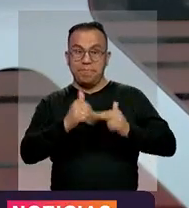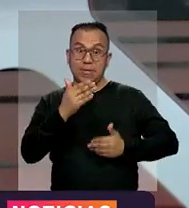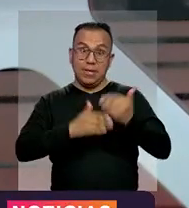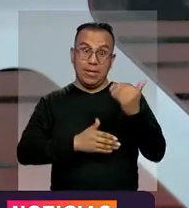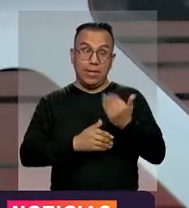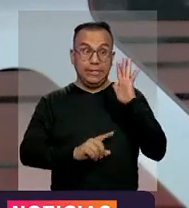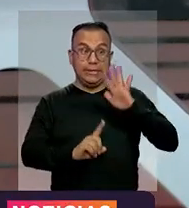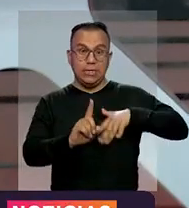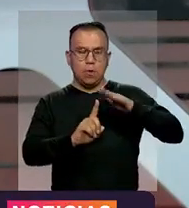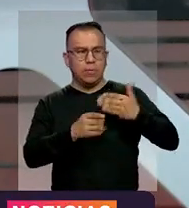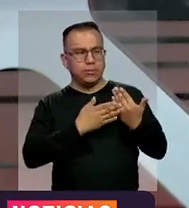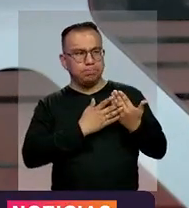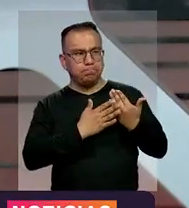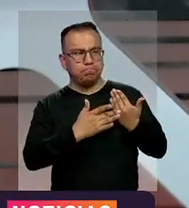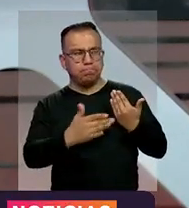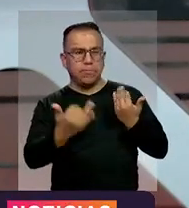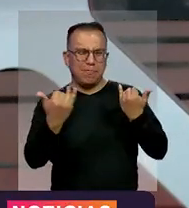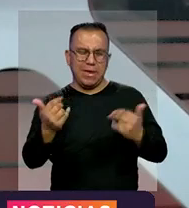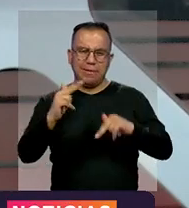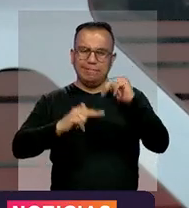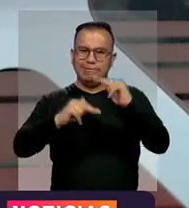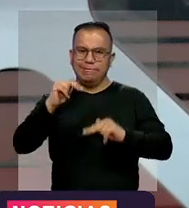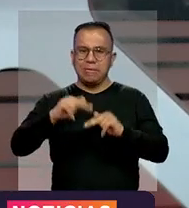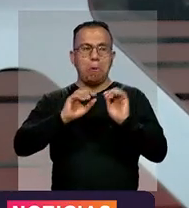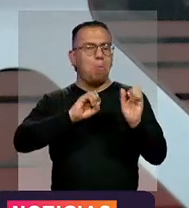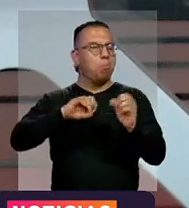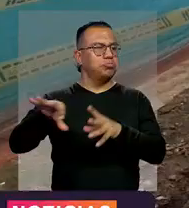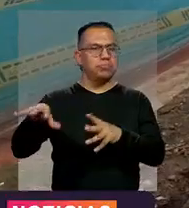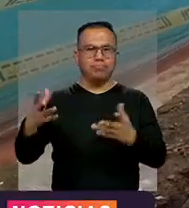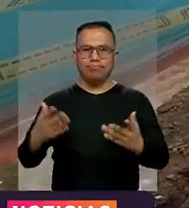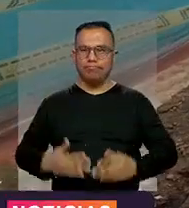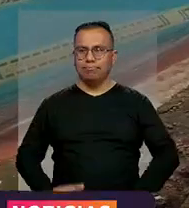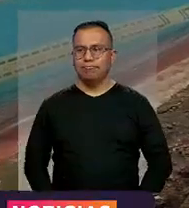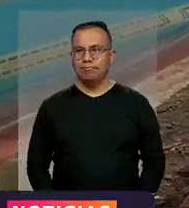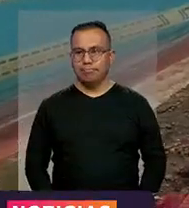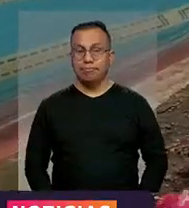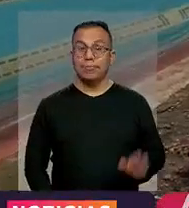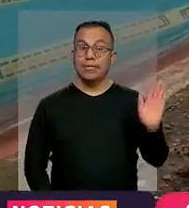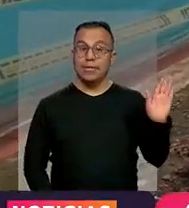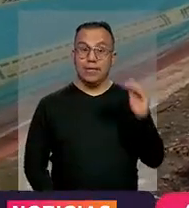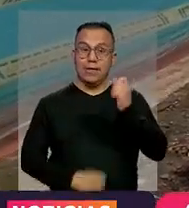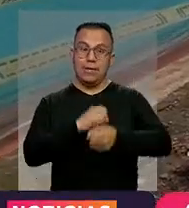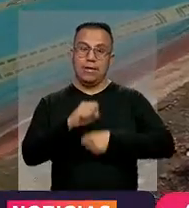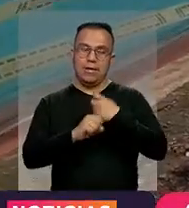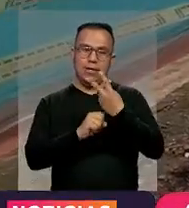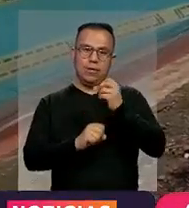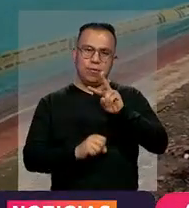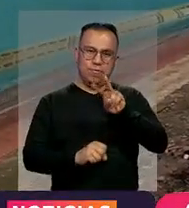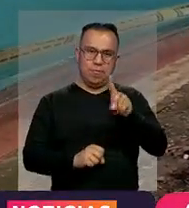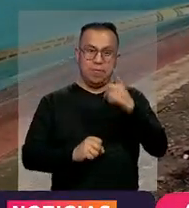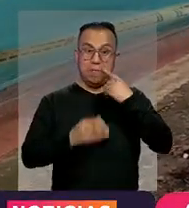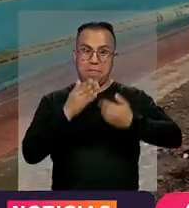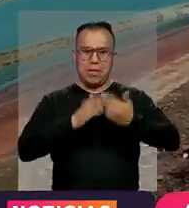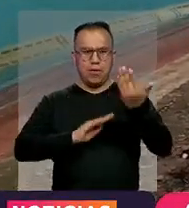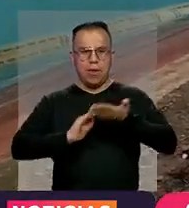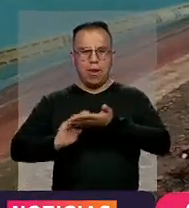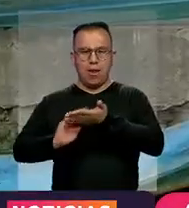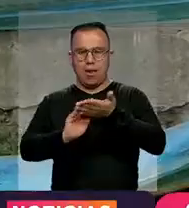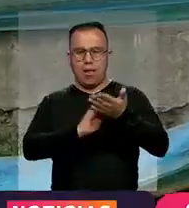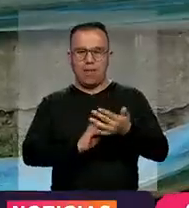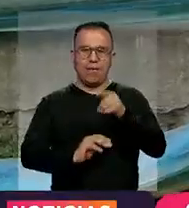hace 5 meses y que se encuentra en un estado de abandono. A finales de 2021 inició la intervención de la